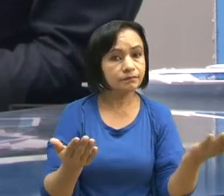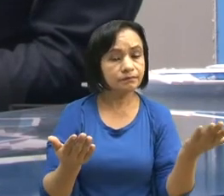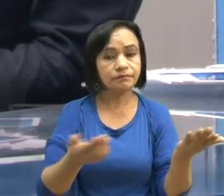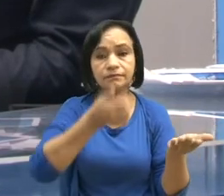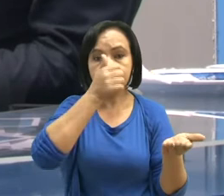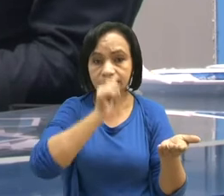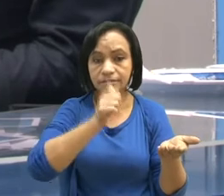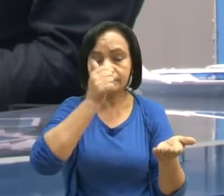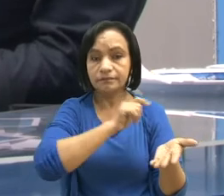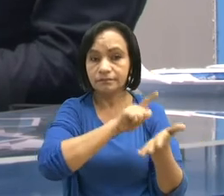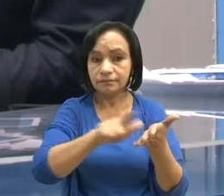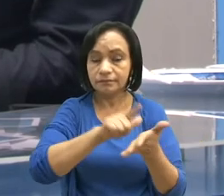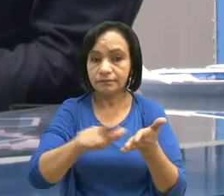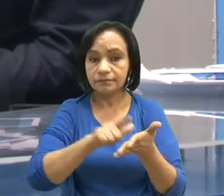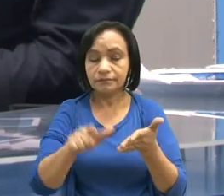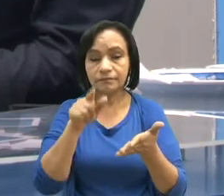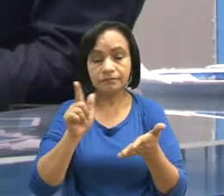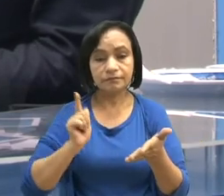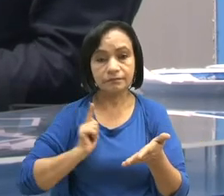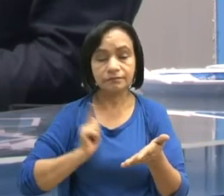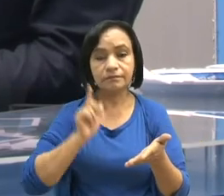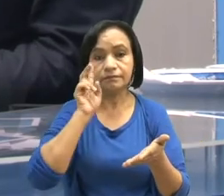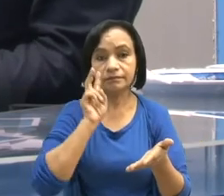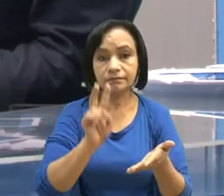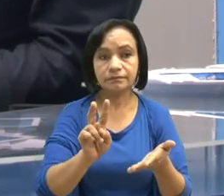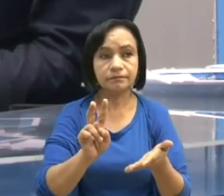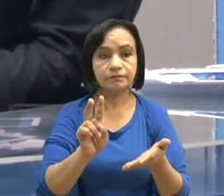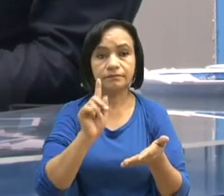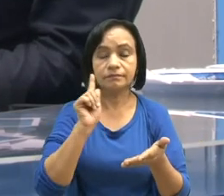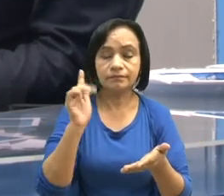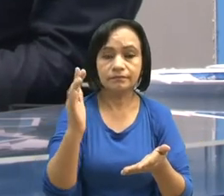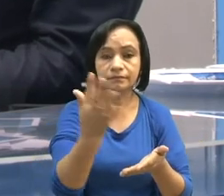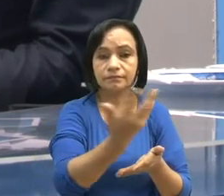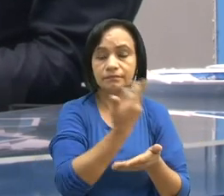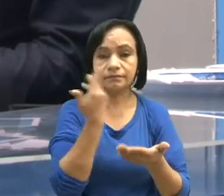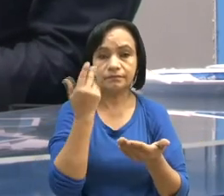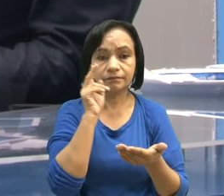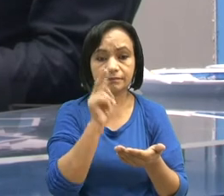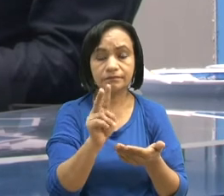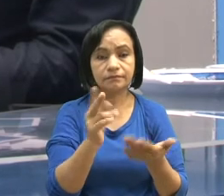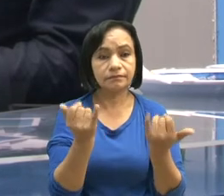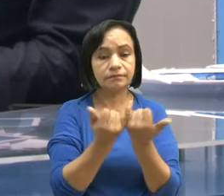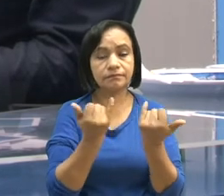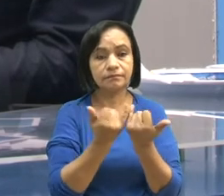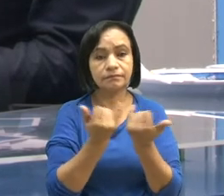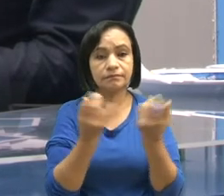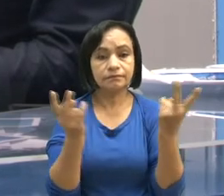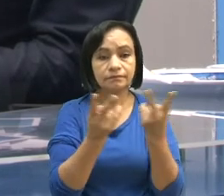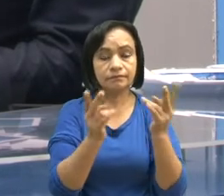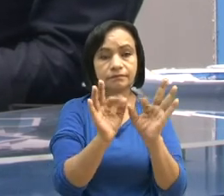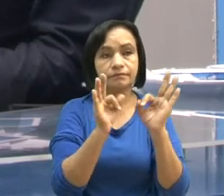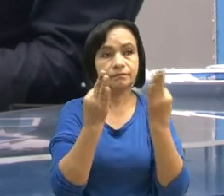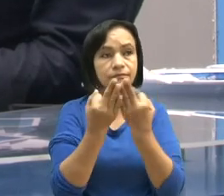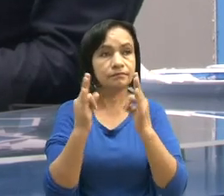agua potable y el saneamiento, porque este tiene que ver en todo el entorno del vivir de la familia.